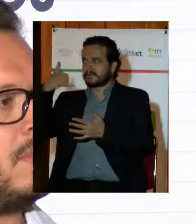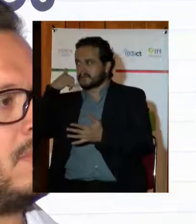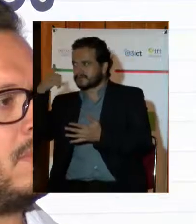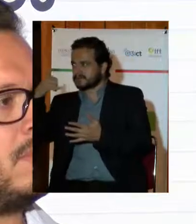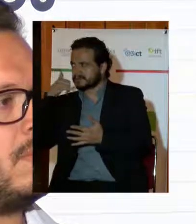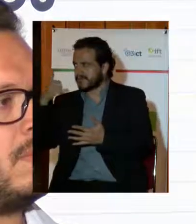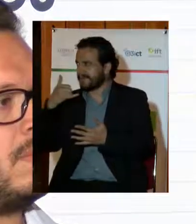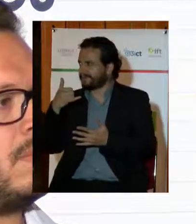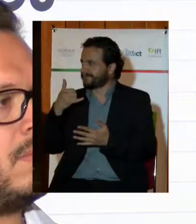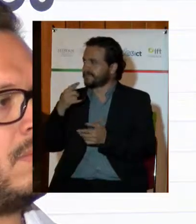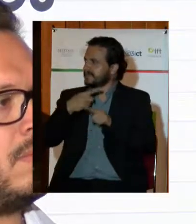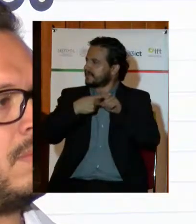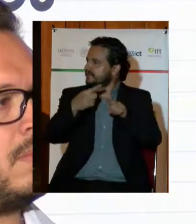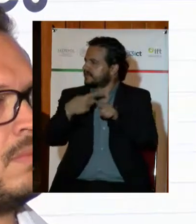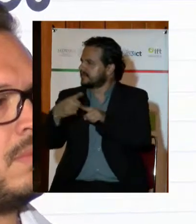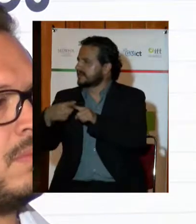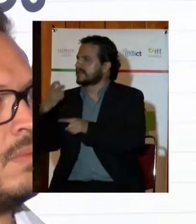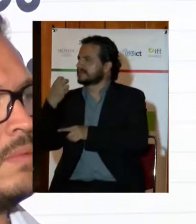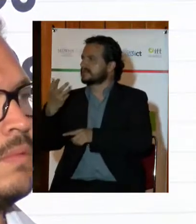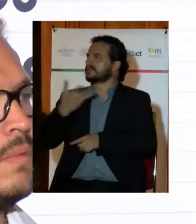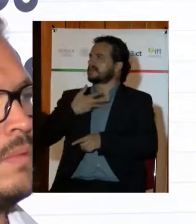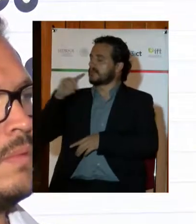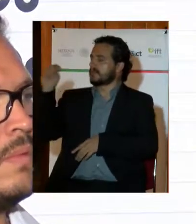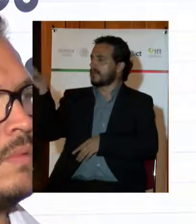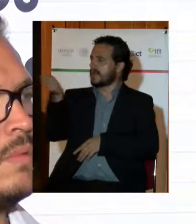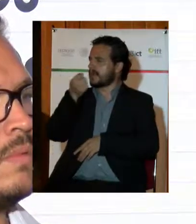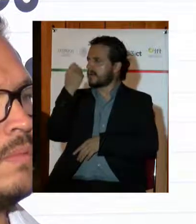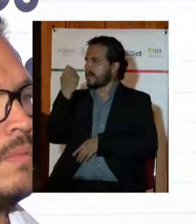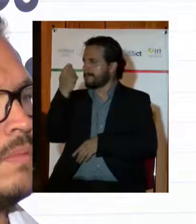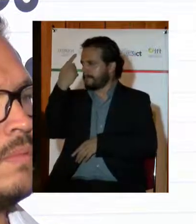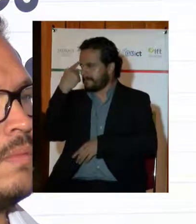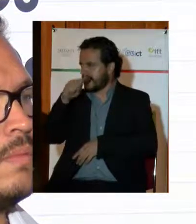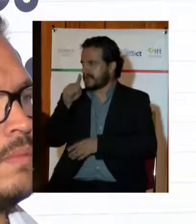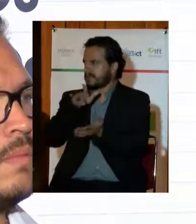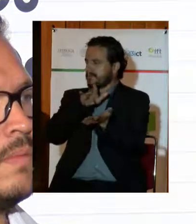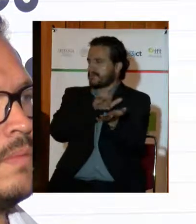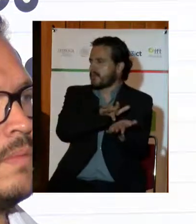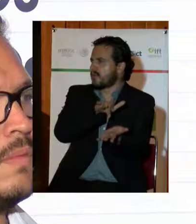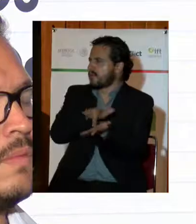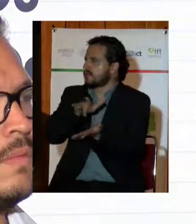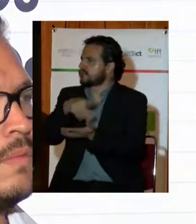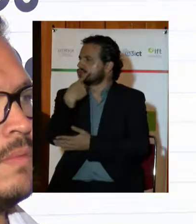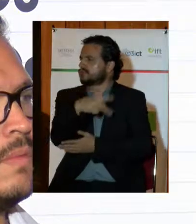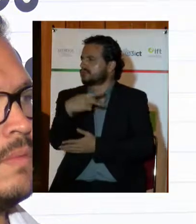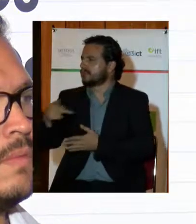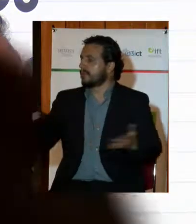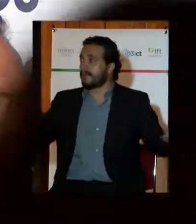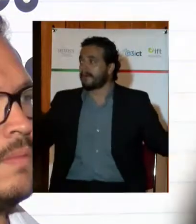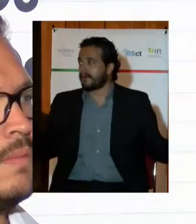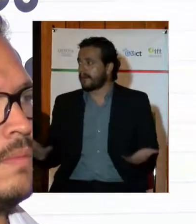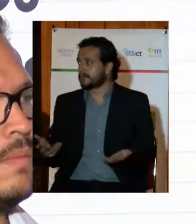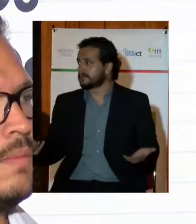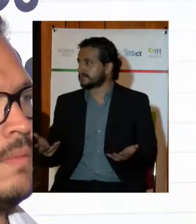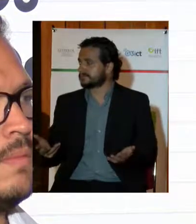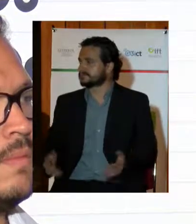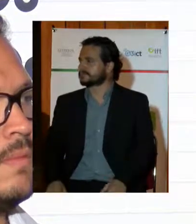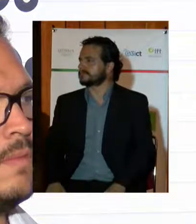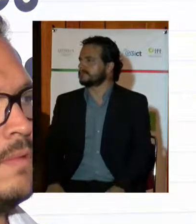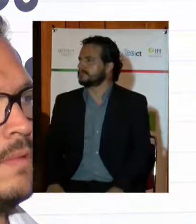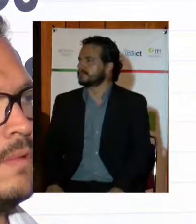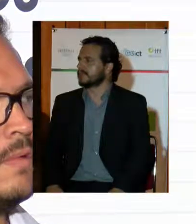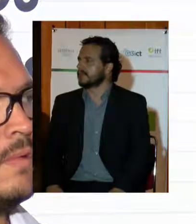casos requieren de la tecnología como apoyo para sus actividades cotidianas. Con esta introducción me voy